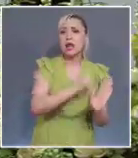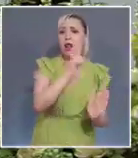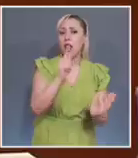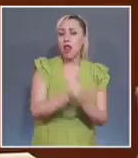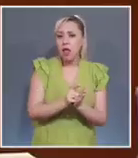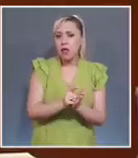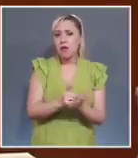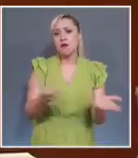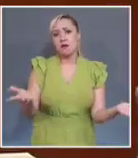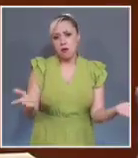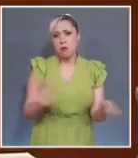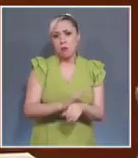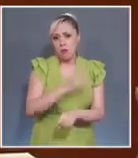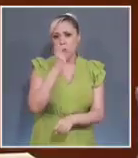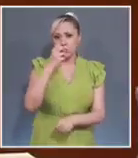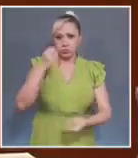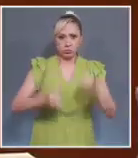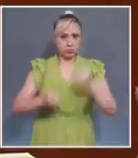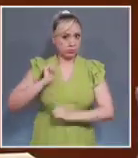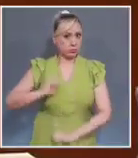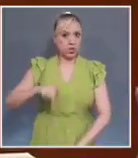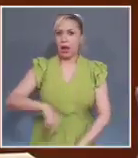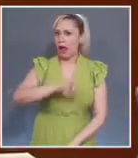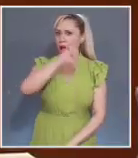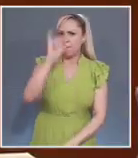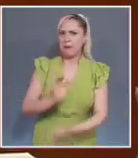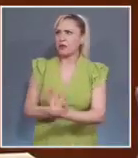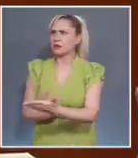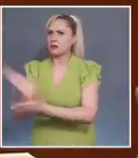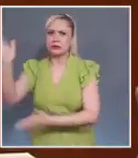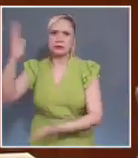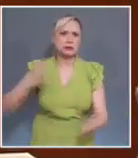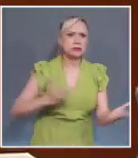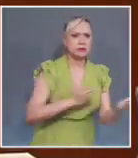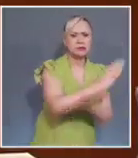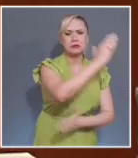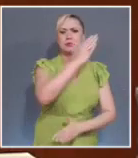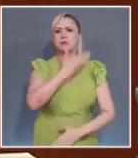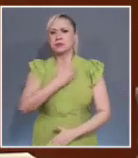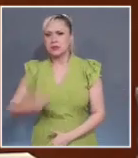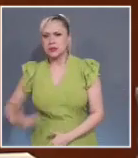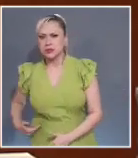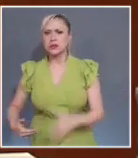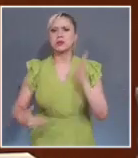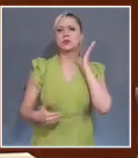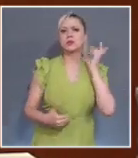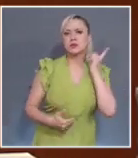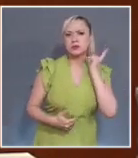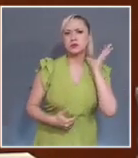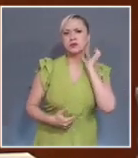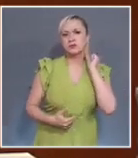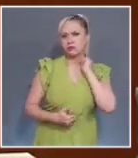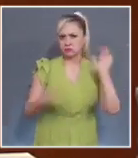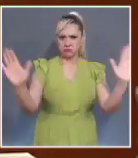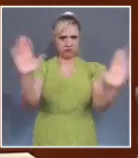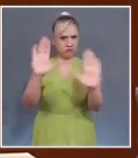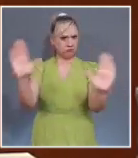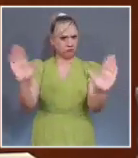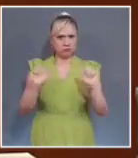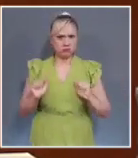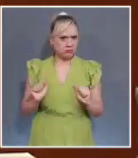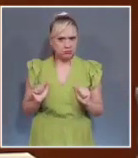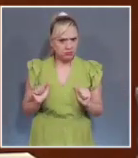y en la defensa de Las parcelas El Ejecutivo y con mucha frecuencia también hoy ya por